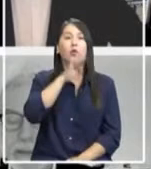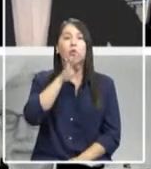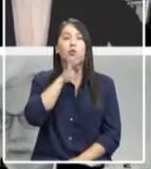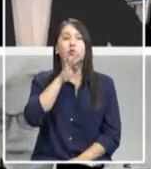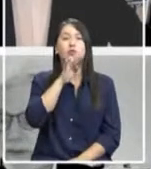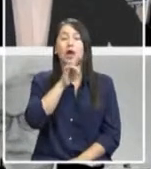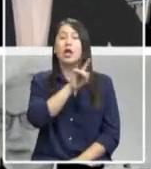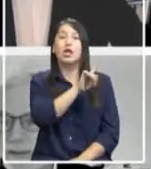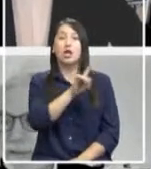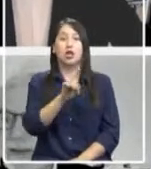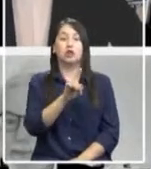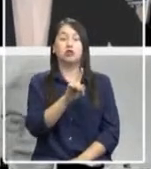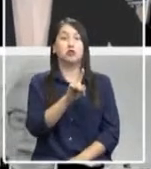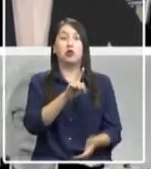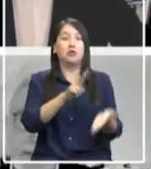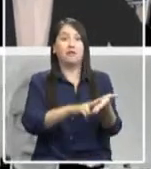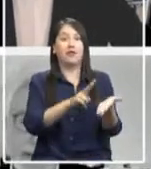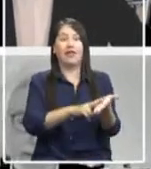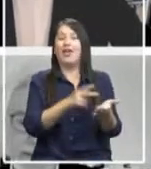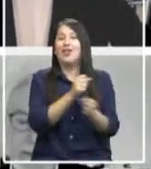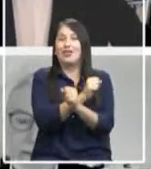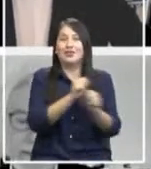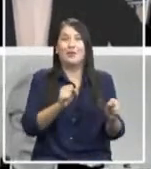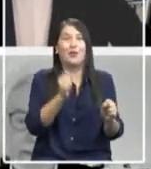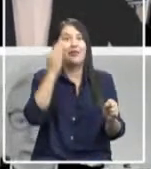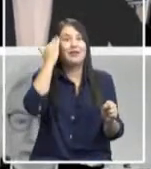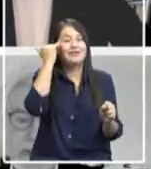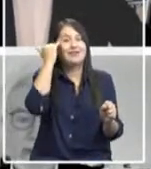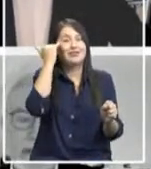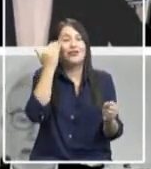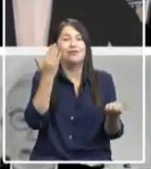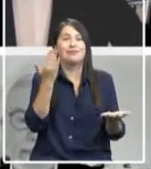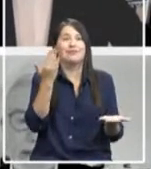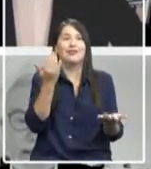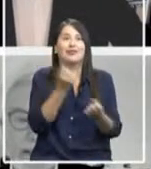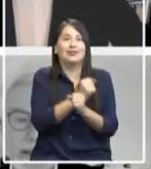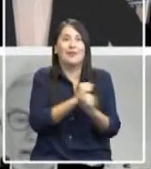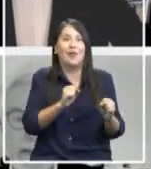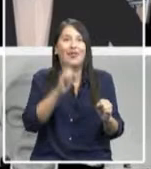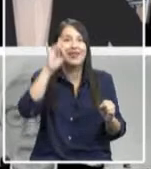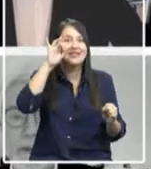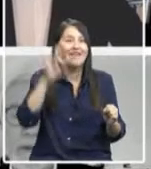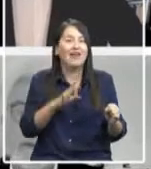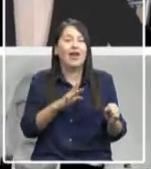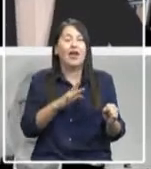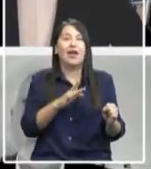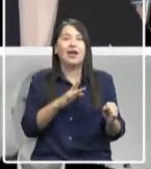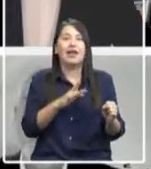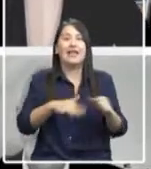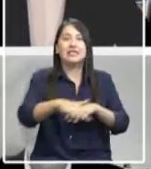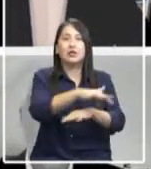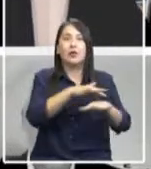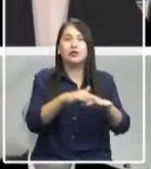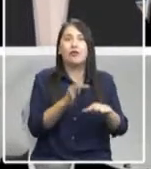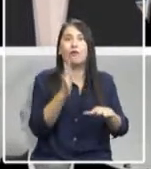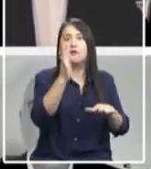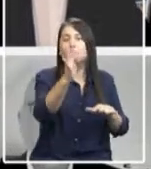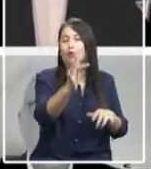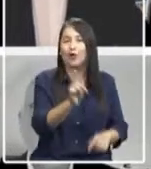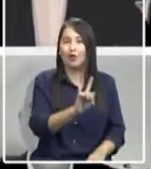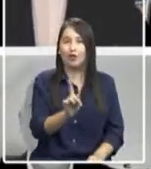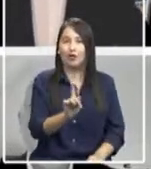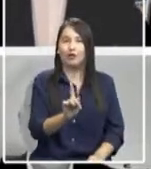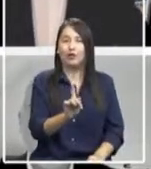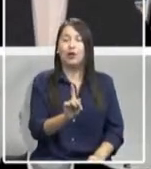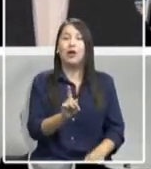necesariamente verdadero, porque no se puede saber la verdad de antemano. Por lo menos la parte del futuro que nosotros tratamos con